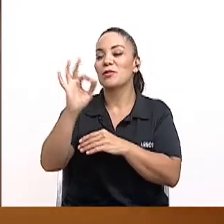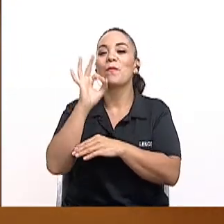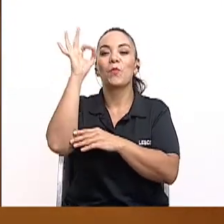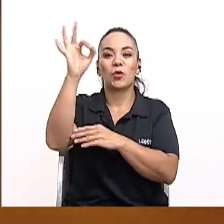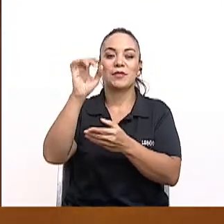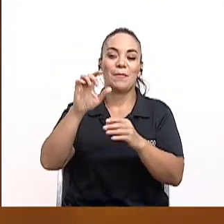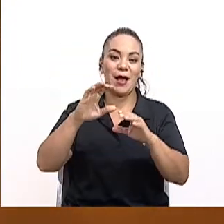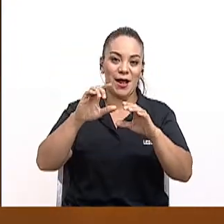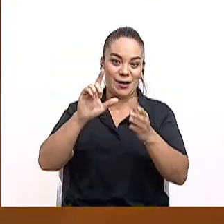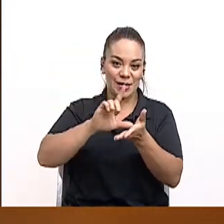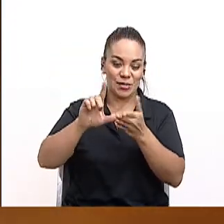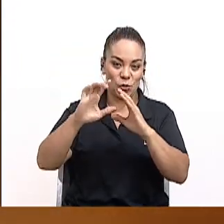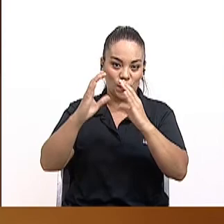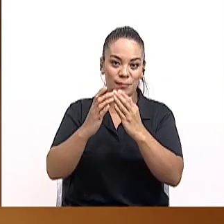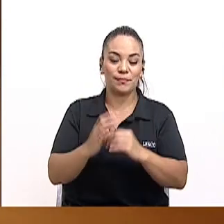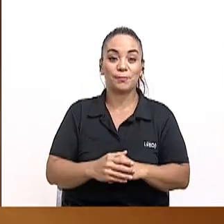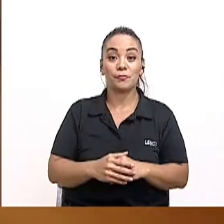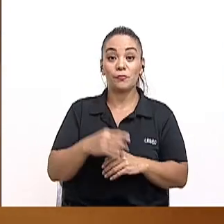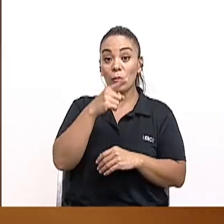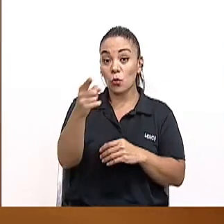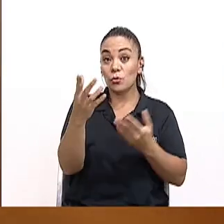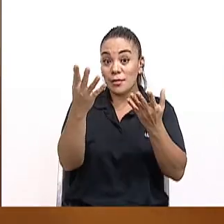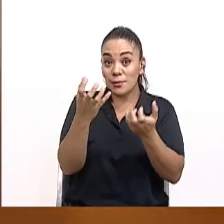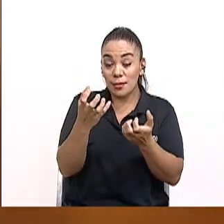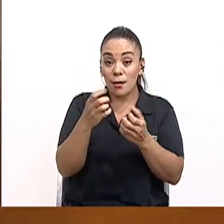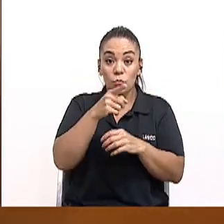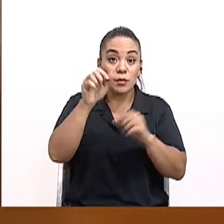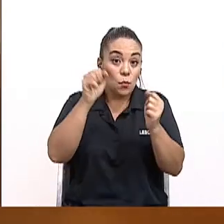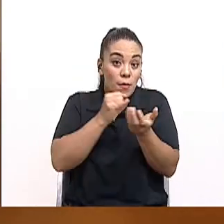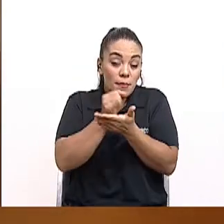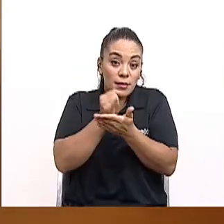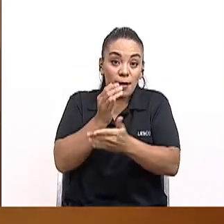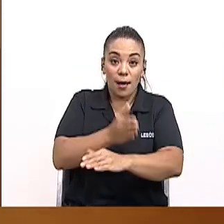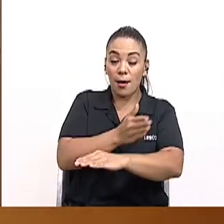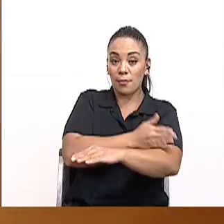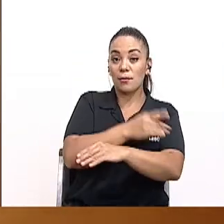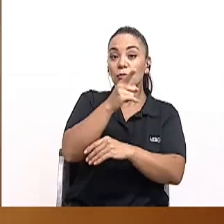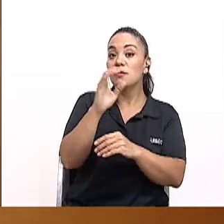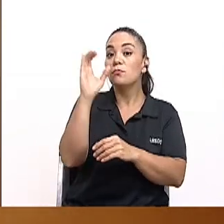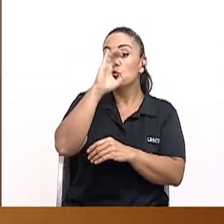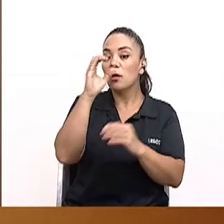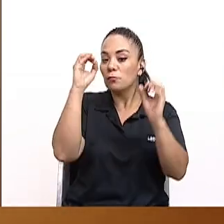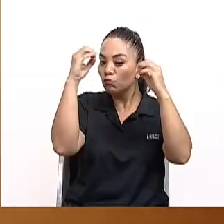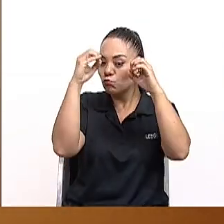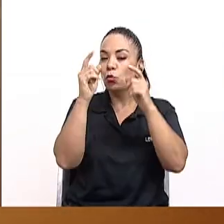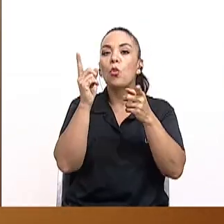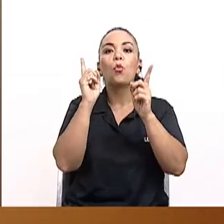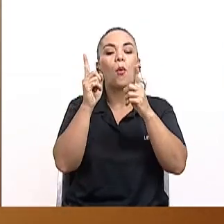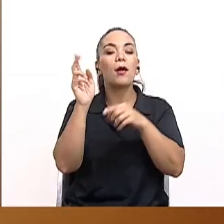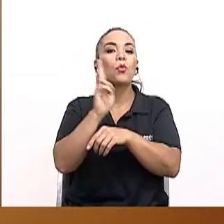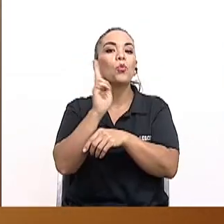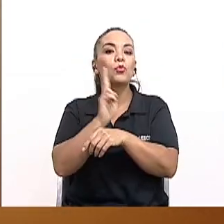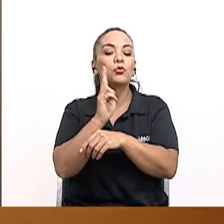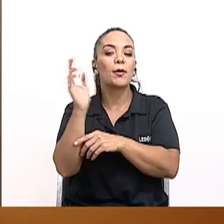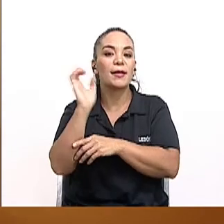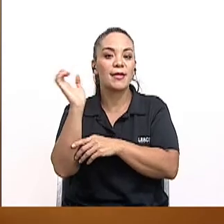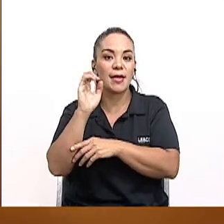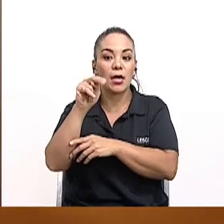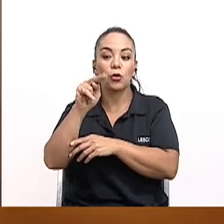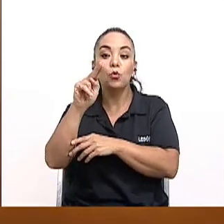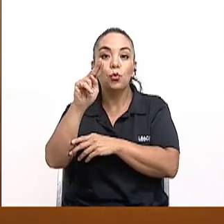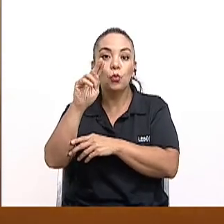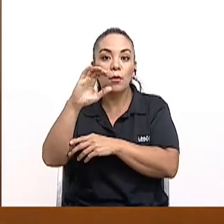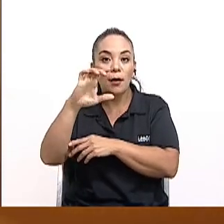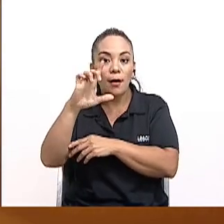próxima clase. Si quieren y pueden investigar, podrían buscar cuáles son los usos de la energía nuclear en Costa